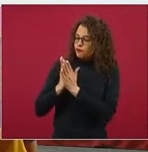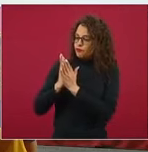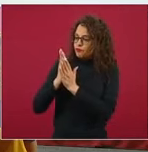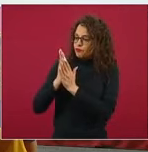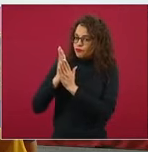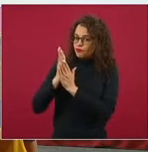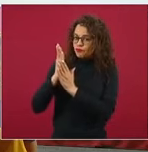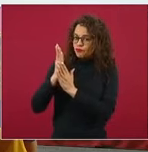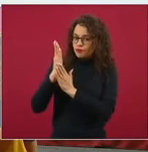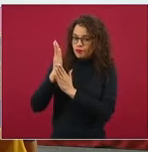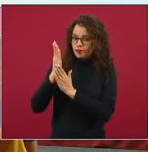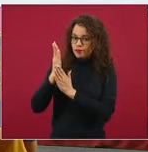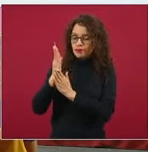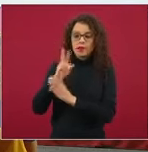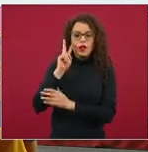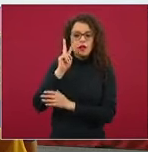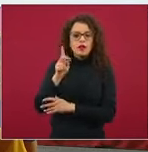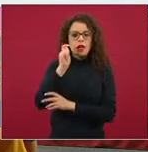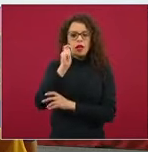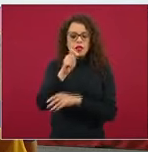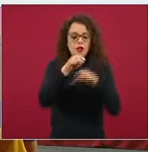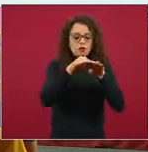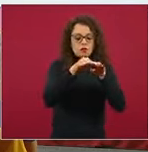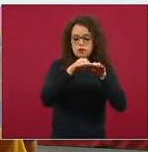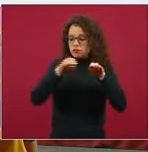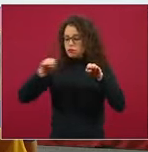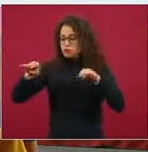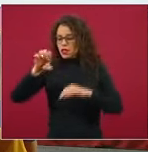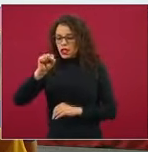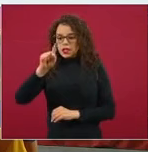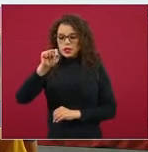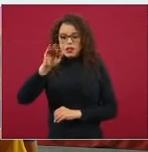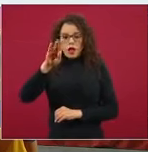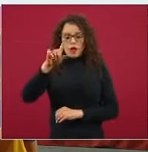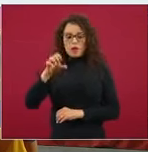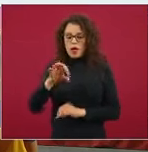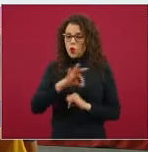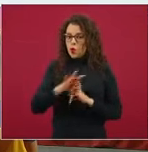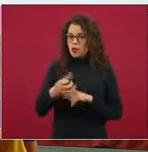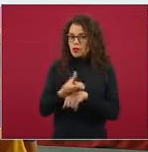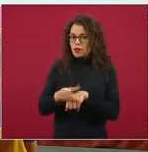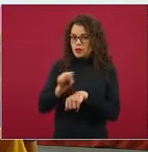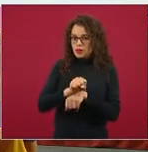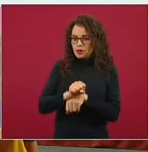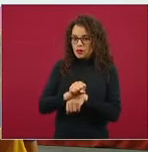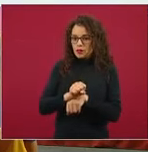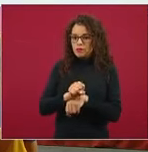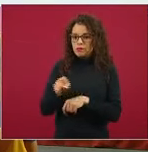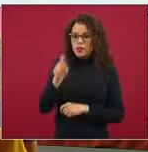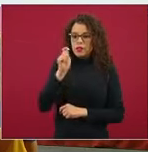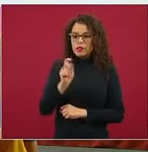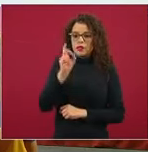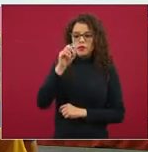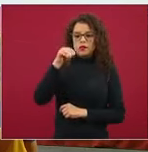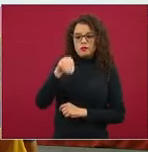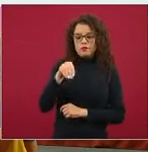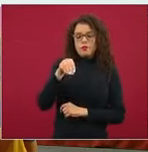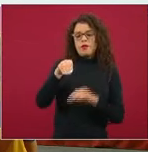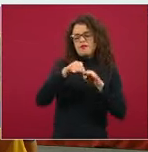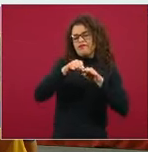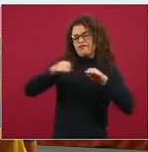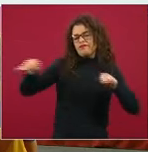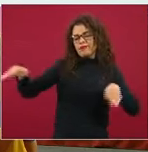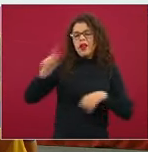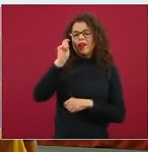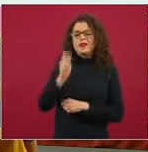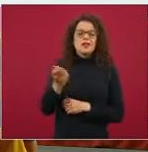a notar una estabilidad ya en la última semana, o sea, un comportamiento de meseta. En la medida que esta semana